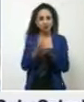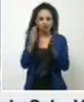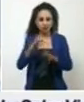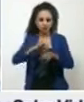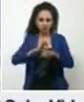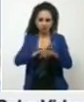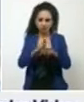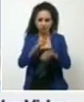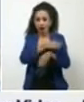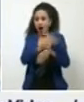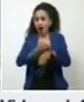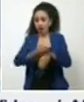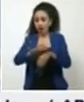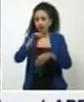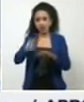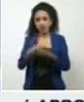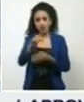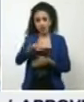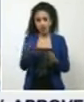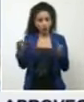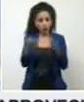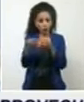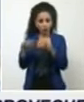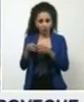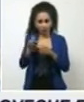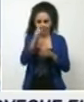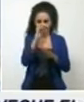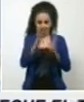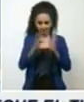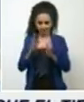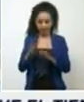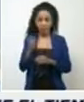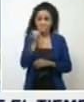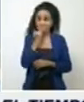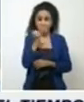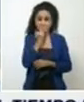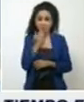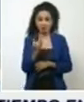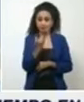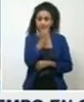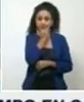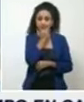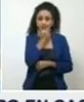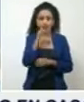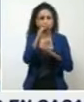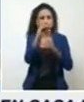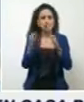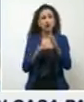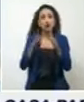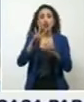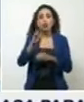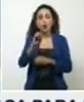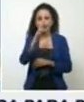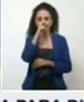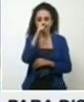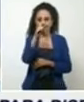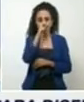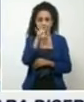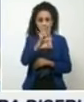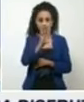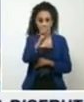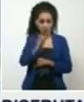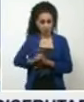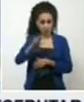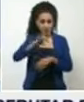Por grupos de edad, el más afectado fue el de menor de 40 años con 5 casos, seguido del